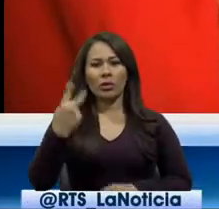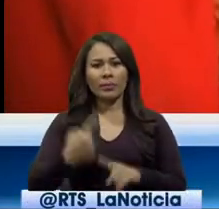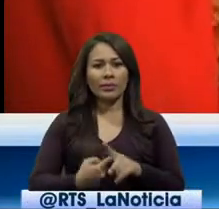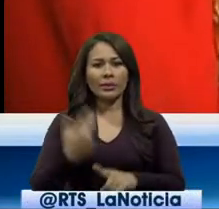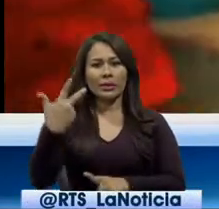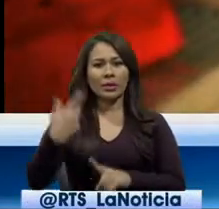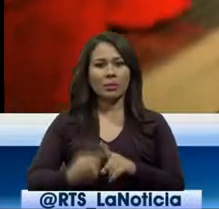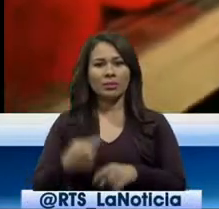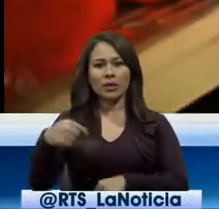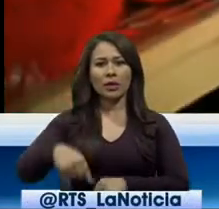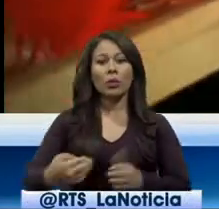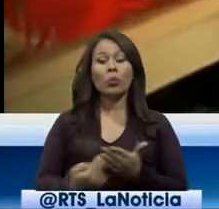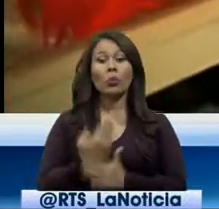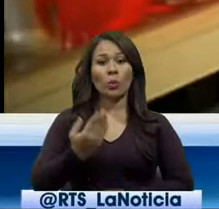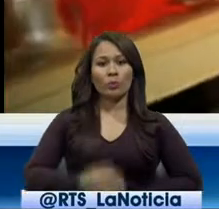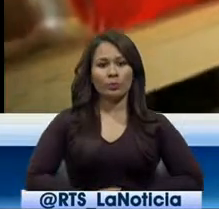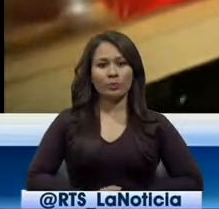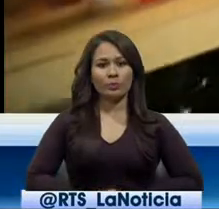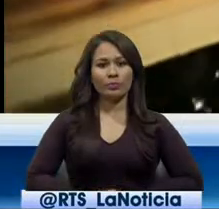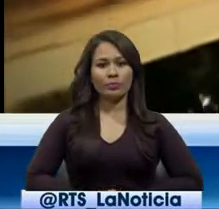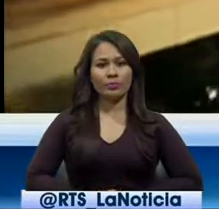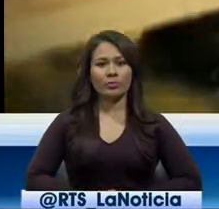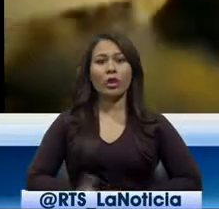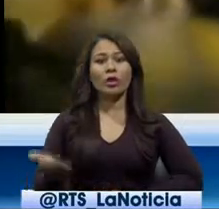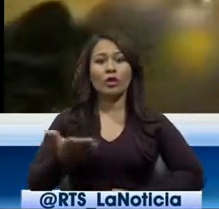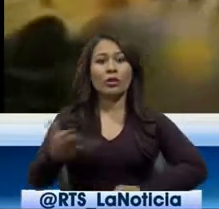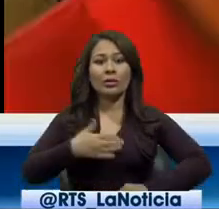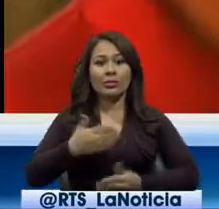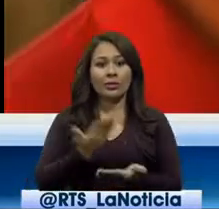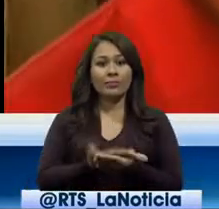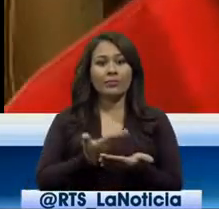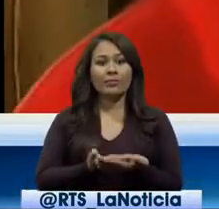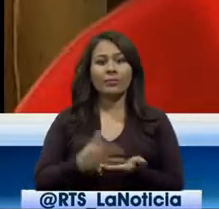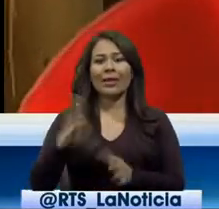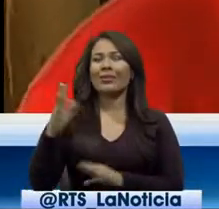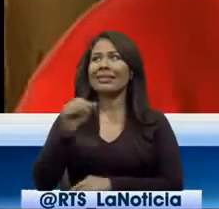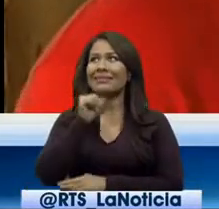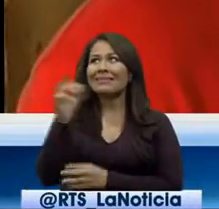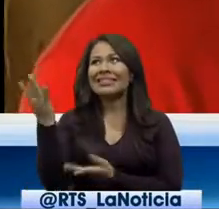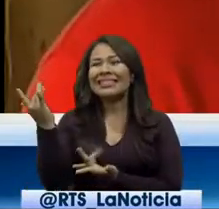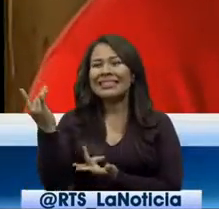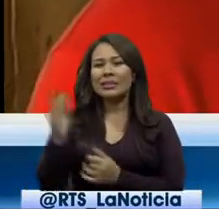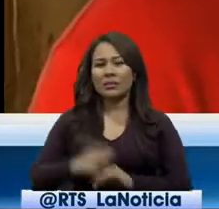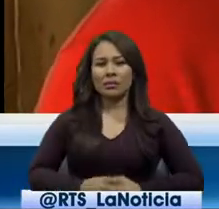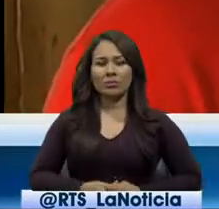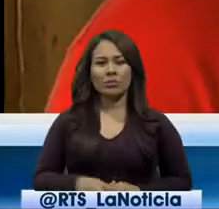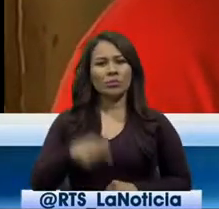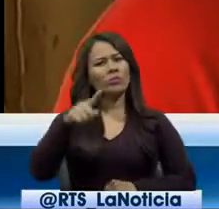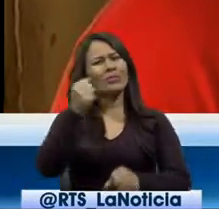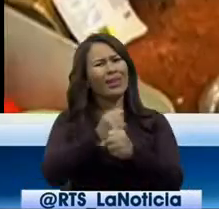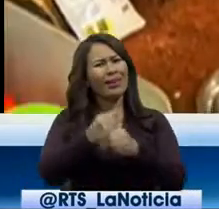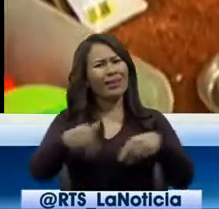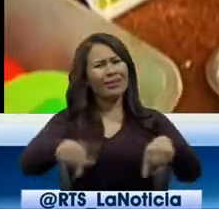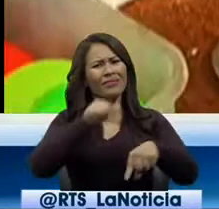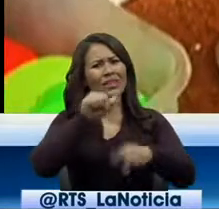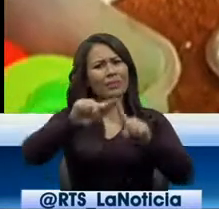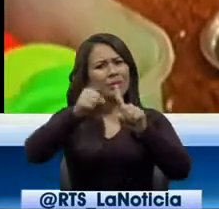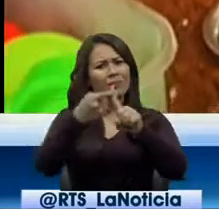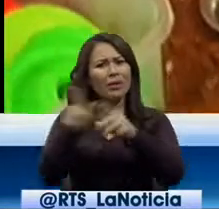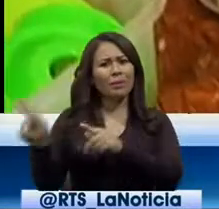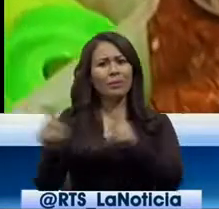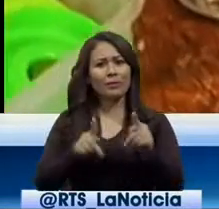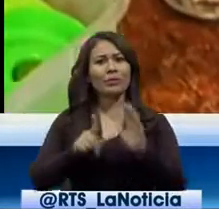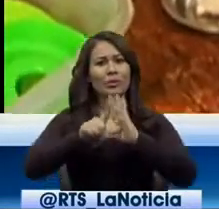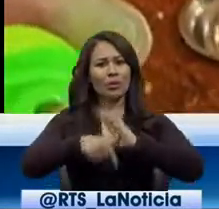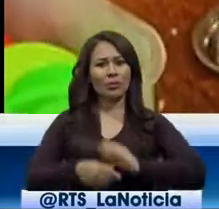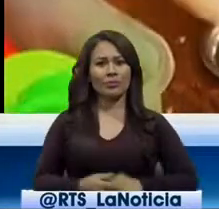casi recién. Están en trámite en este momento, pero no llegan todavía los papeles a tiempo. Sin embargo, así estaban funcionando. Sí, exactamente. Completamente